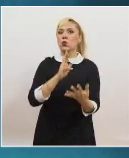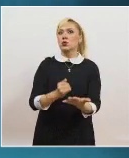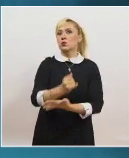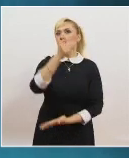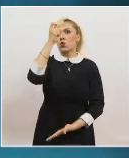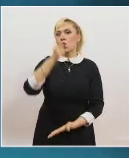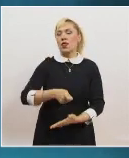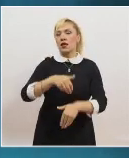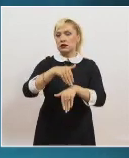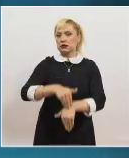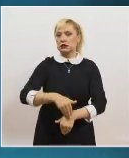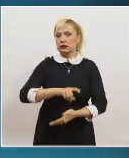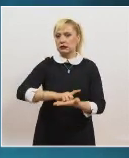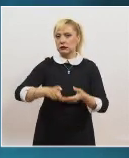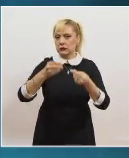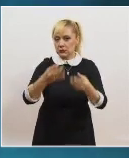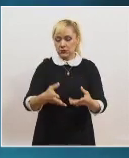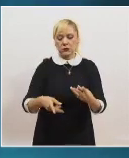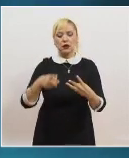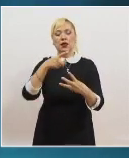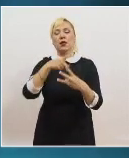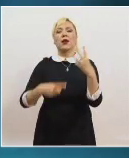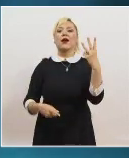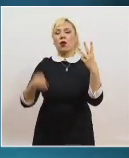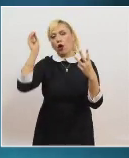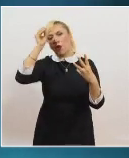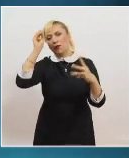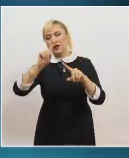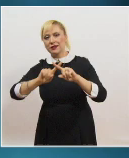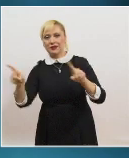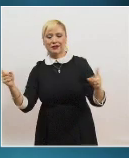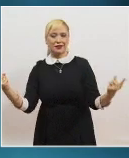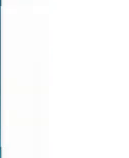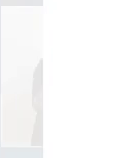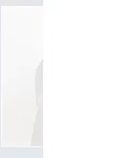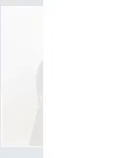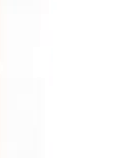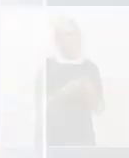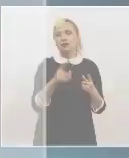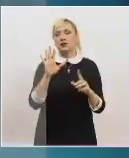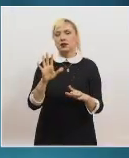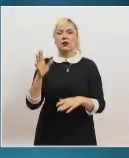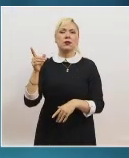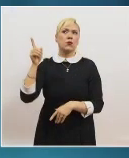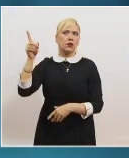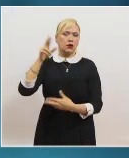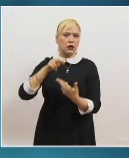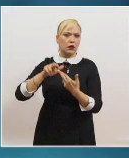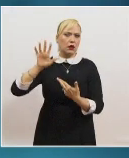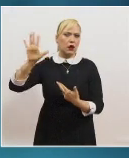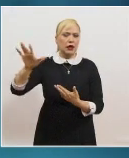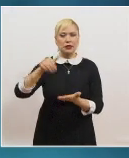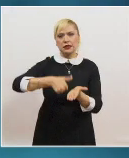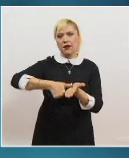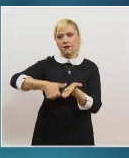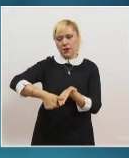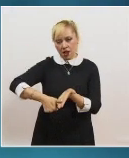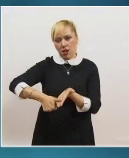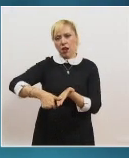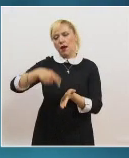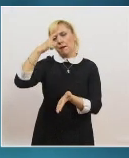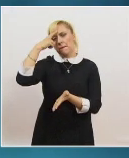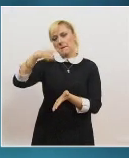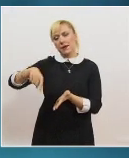3 tesis aisladas. Entre estos destacan una jurisprudencia del Pleno regional en materia civil de la